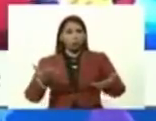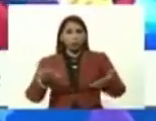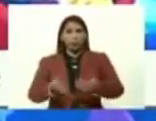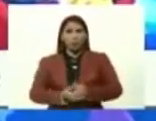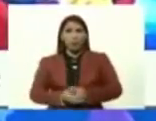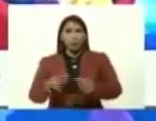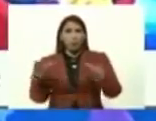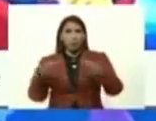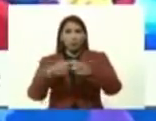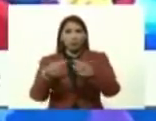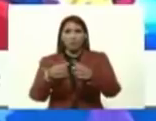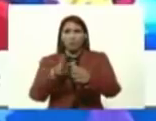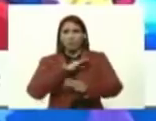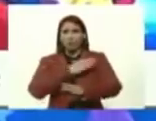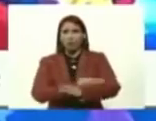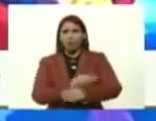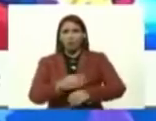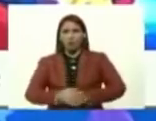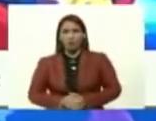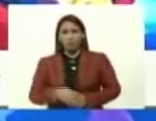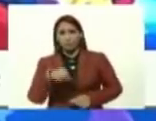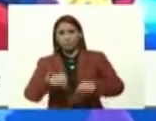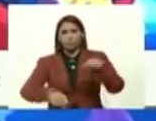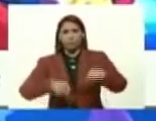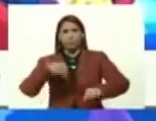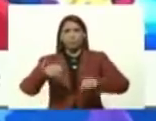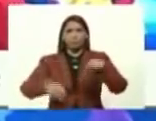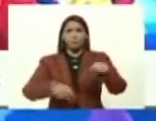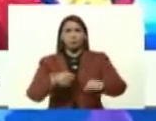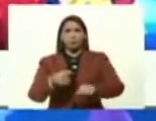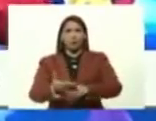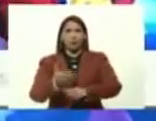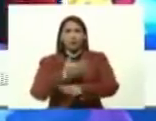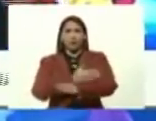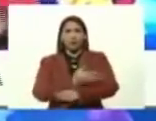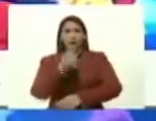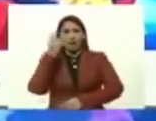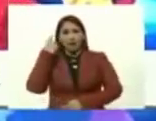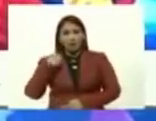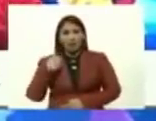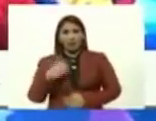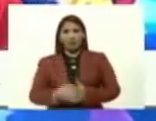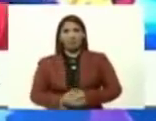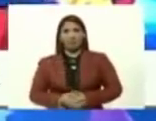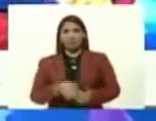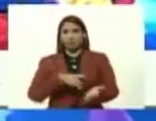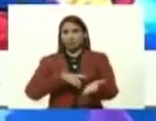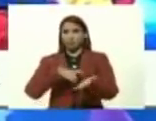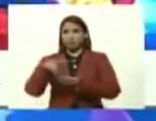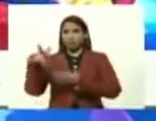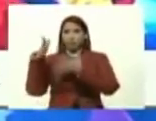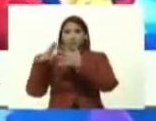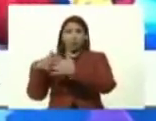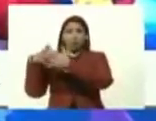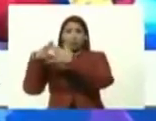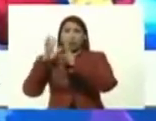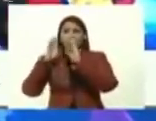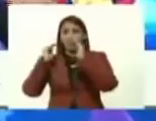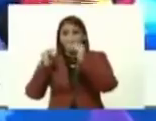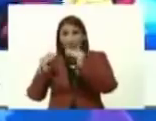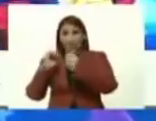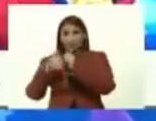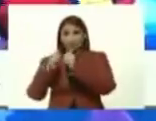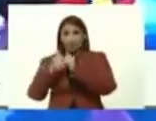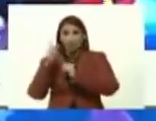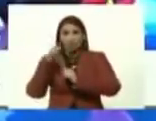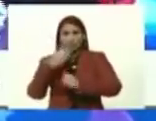medallistas. Daniel Der estuvo hasta antes de ayer, que fue para Estados Unidos a atender sus asuntos, porque Daniel recorrió